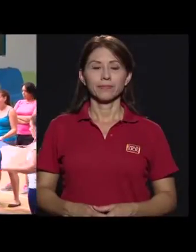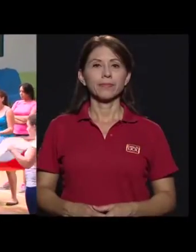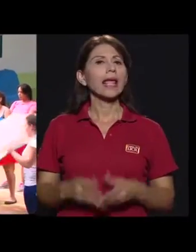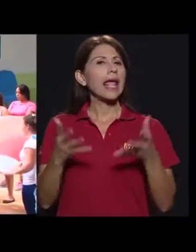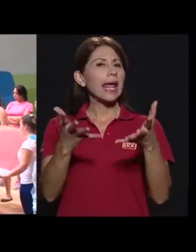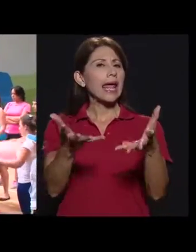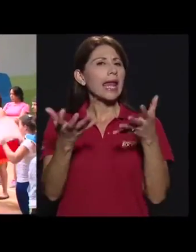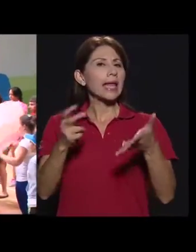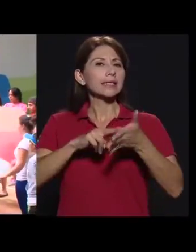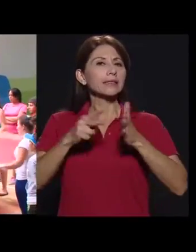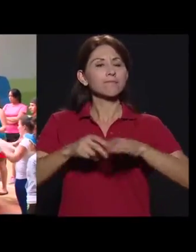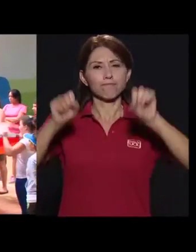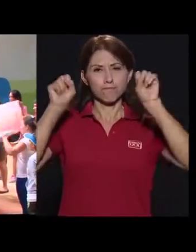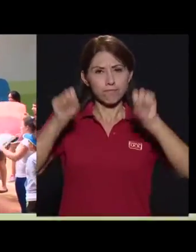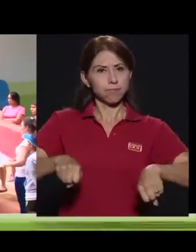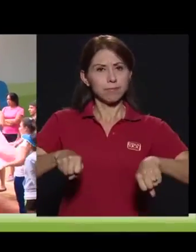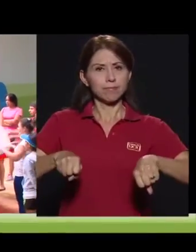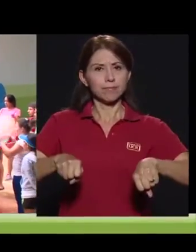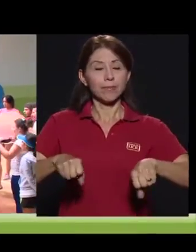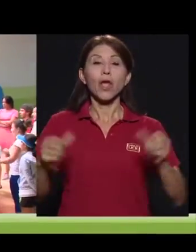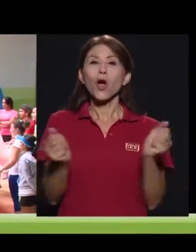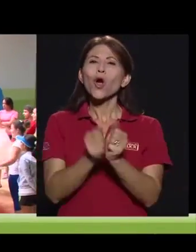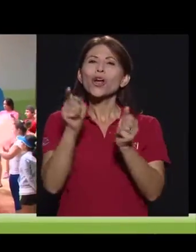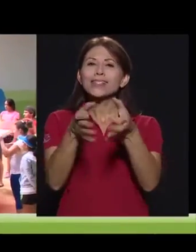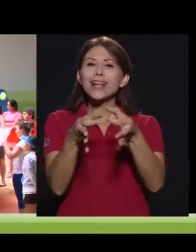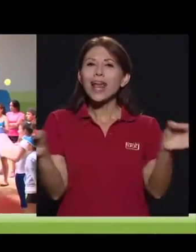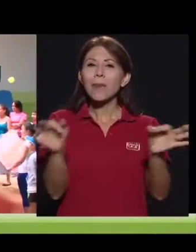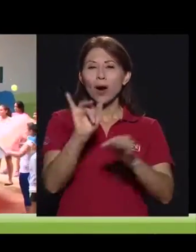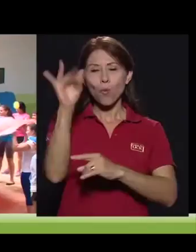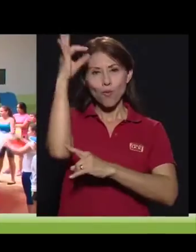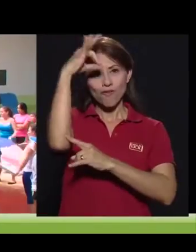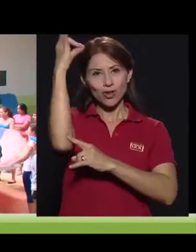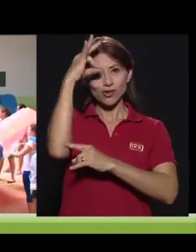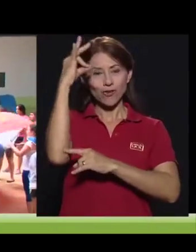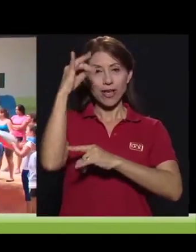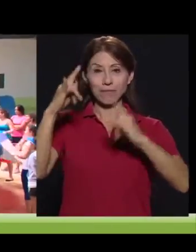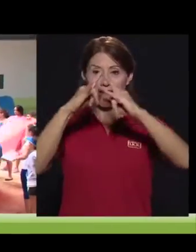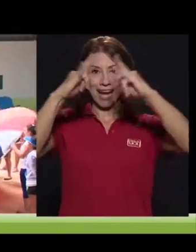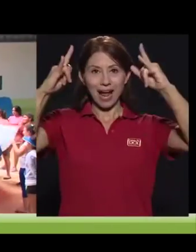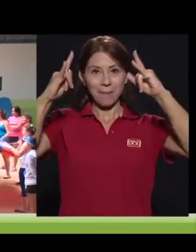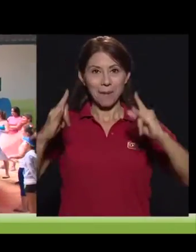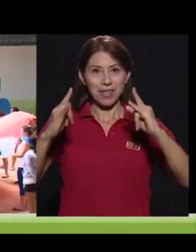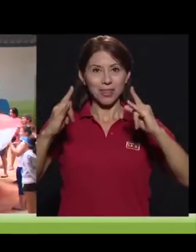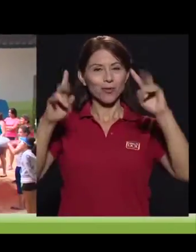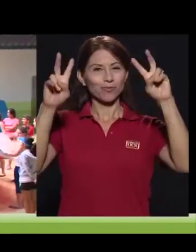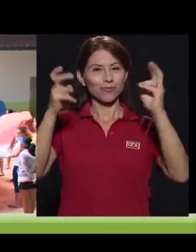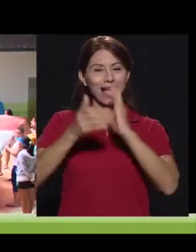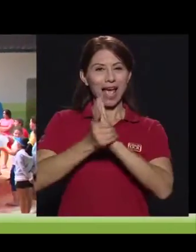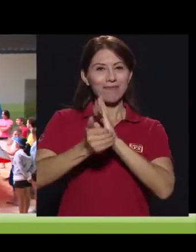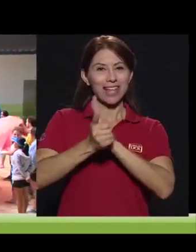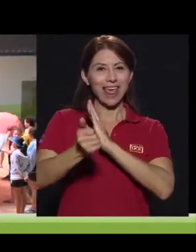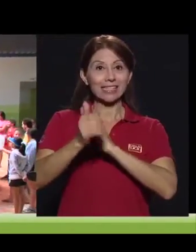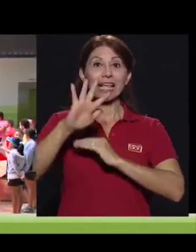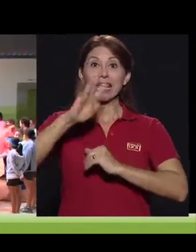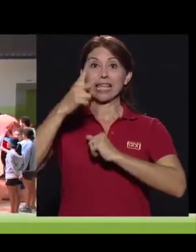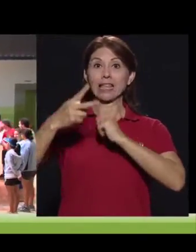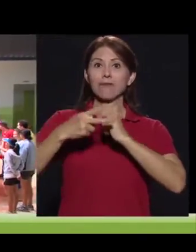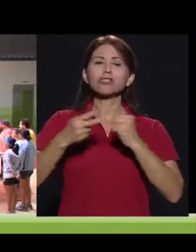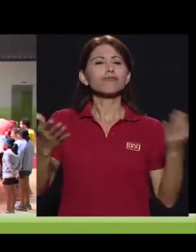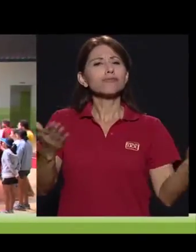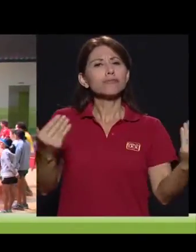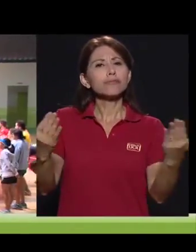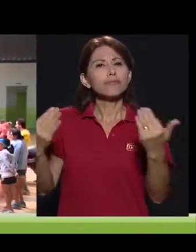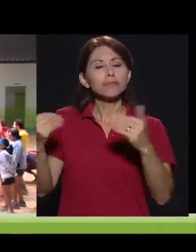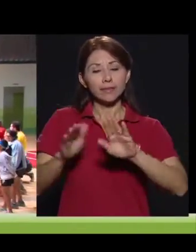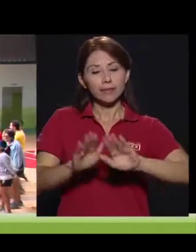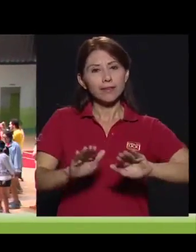Querer es poder. Con ese lema como filosofía, el Campamento de Habilidades recibió en su quinta edición a niños y